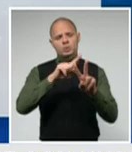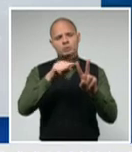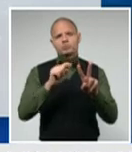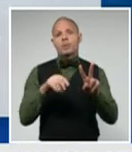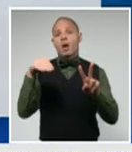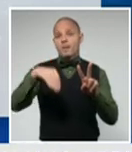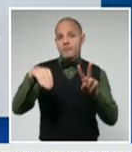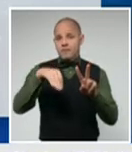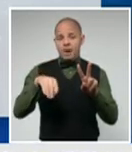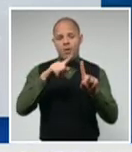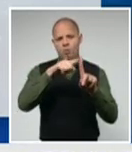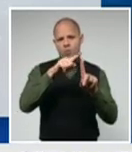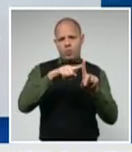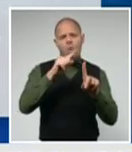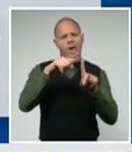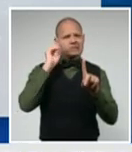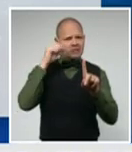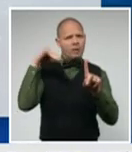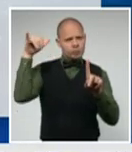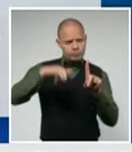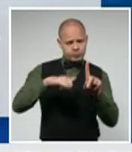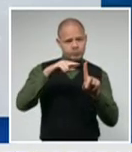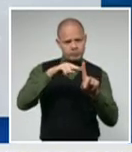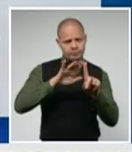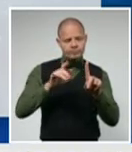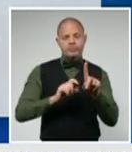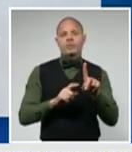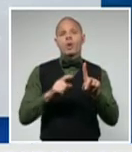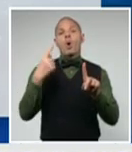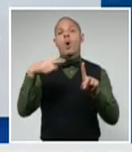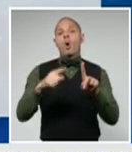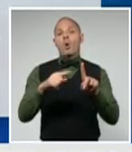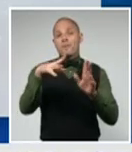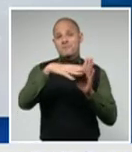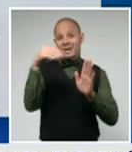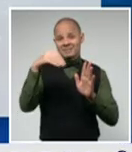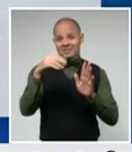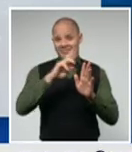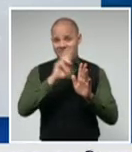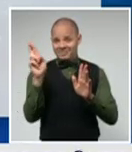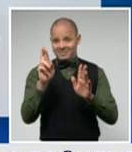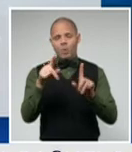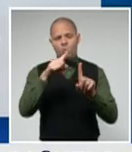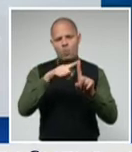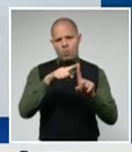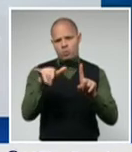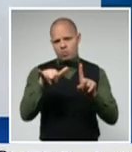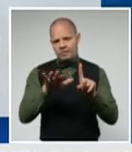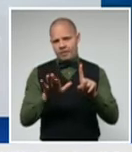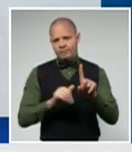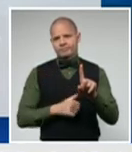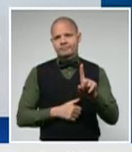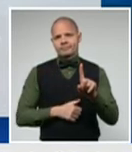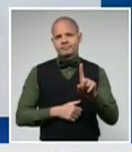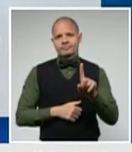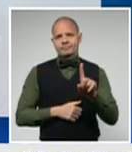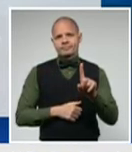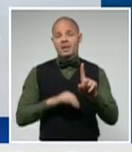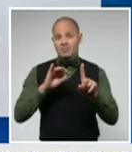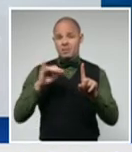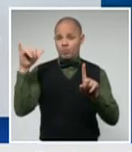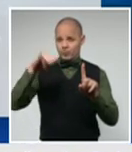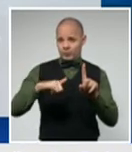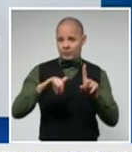de los casos importados ayer, y de la Plaza de la Revolución, el otro caso importado del día de ayer.